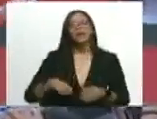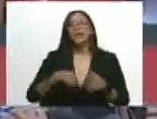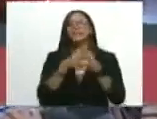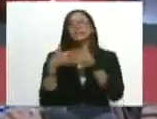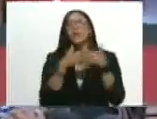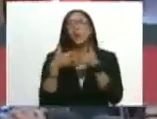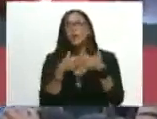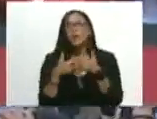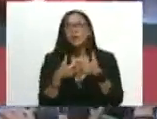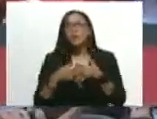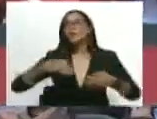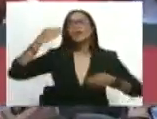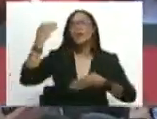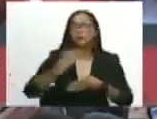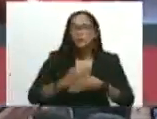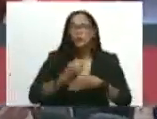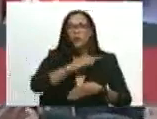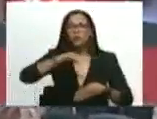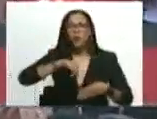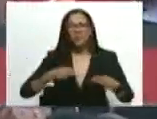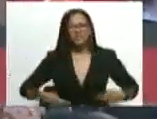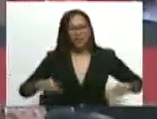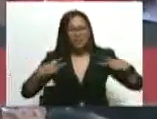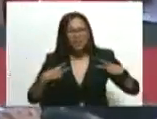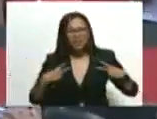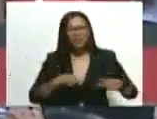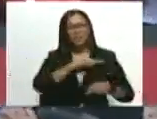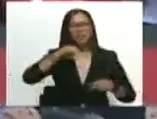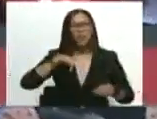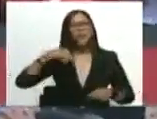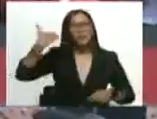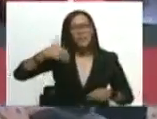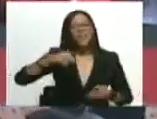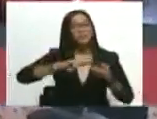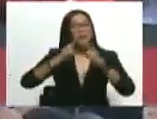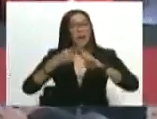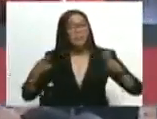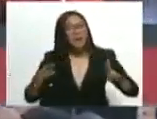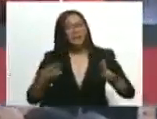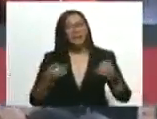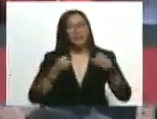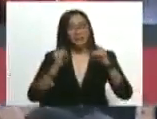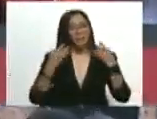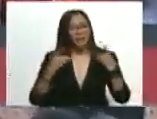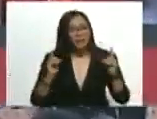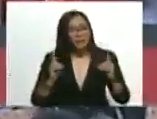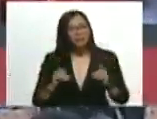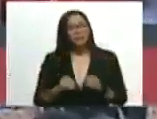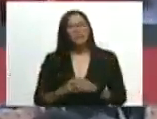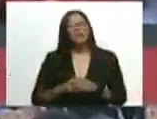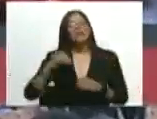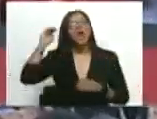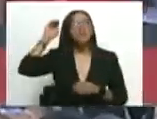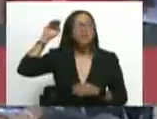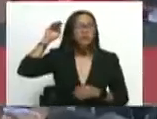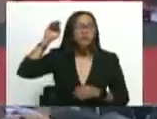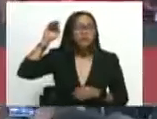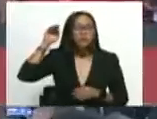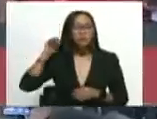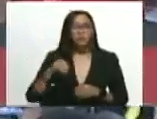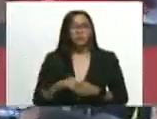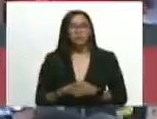que bloqueó nuestra vida y nuestro derecho a la paz a la independencia y al futuro